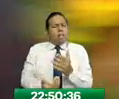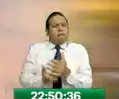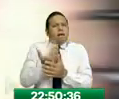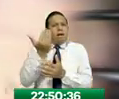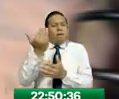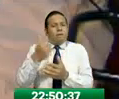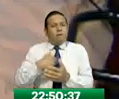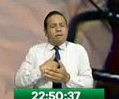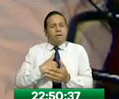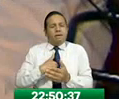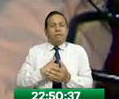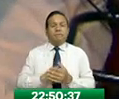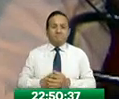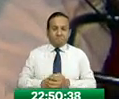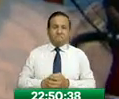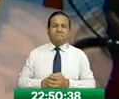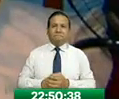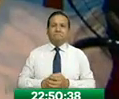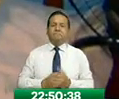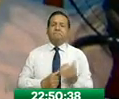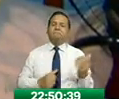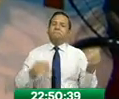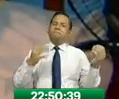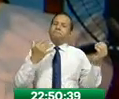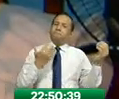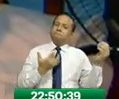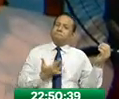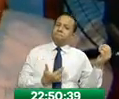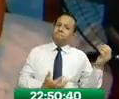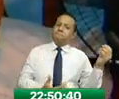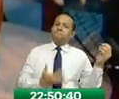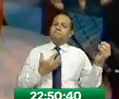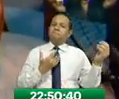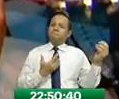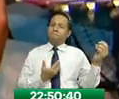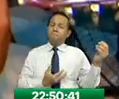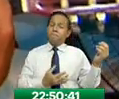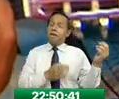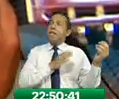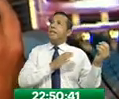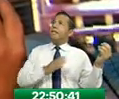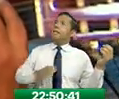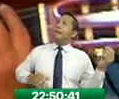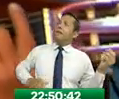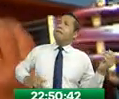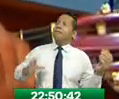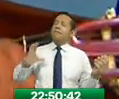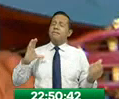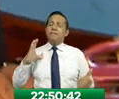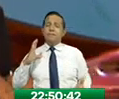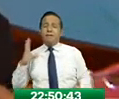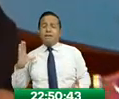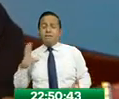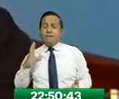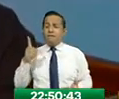Unidos estamos en Cristo el Señor. Cantamos que Él nos